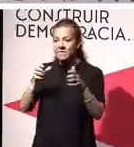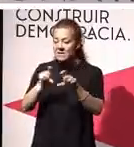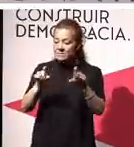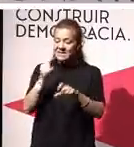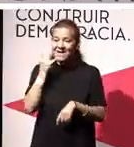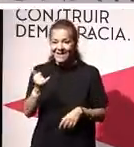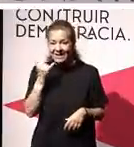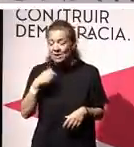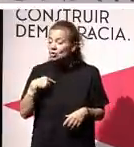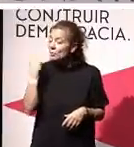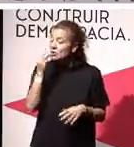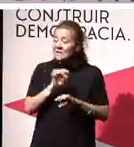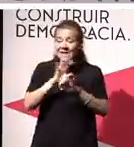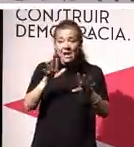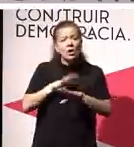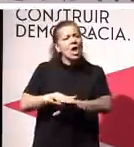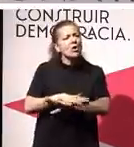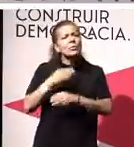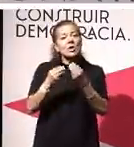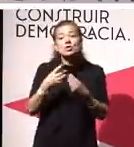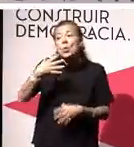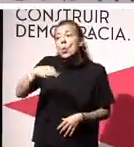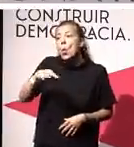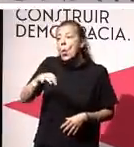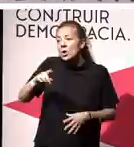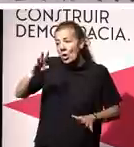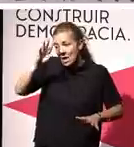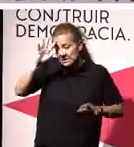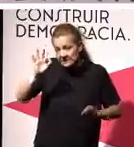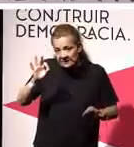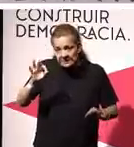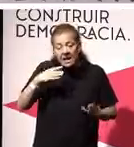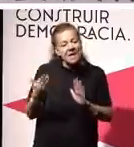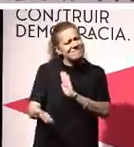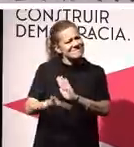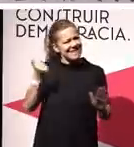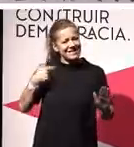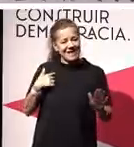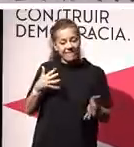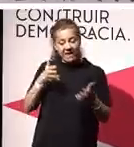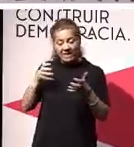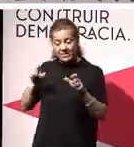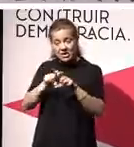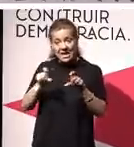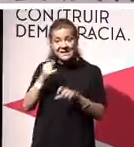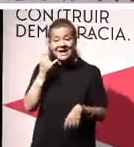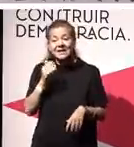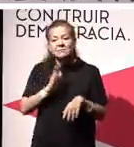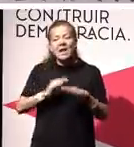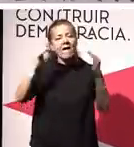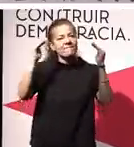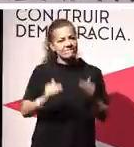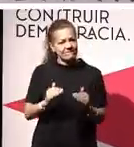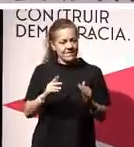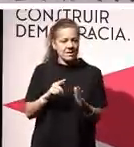Creo que es evidente que el Gobierno ha hecho lo único que era sensato, retirar los beneficios de las eléctricas para poder bajar la